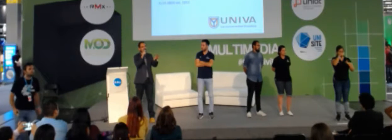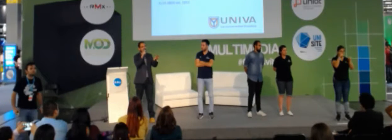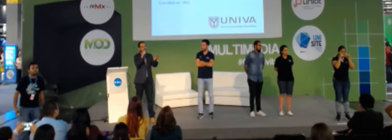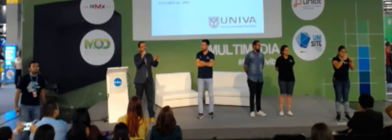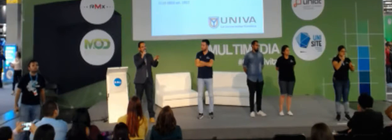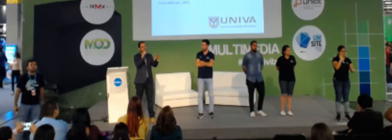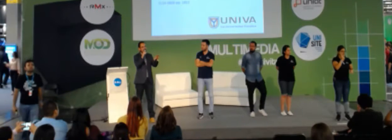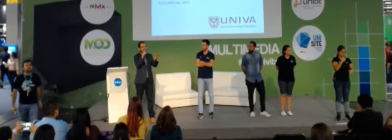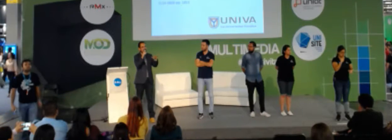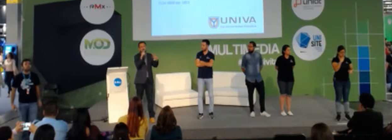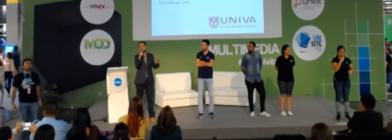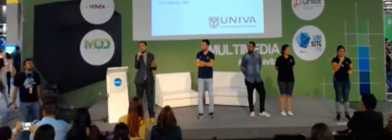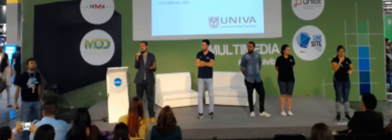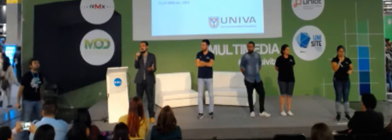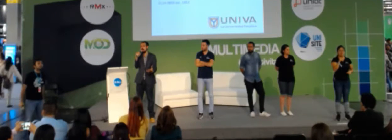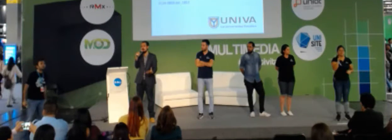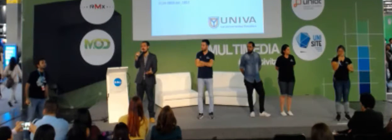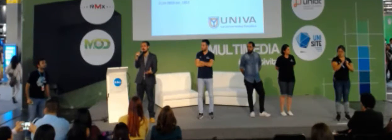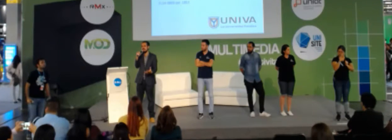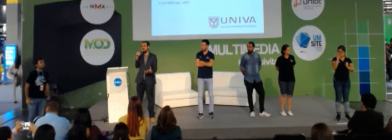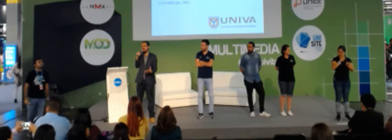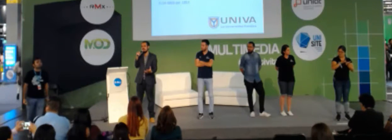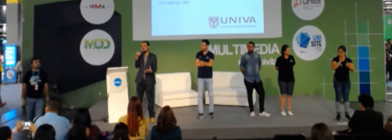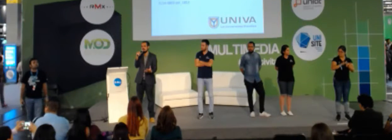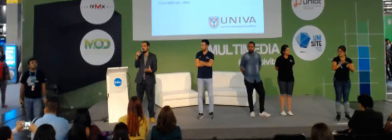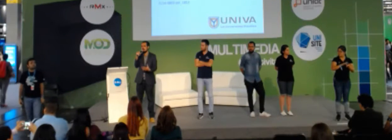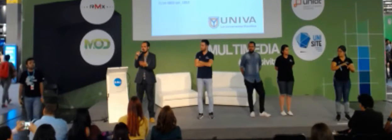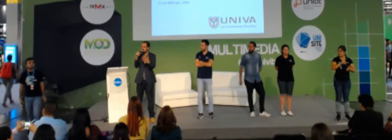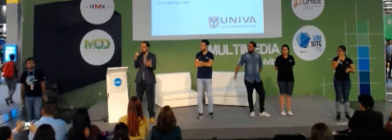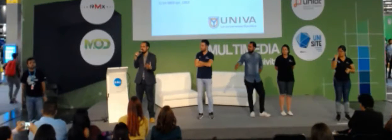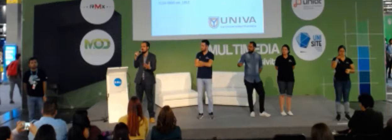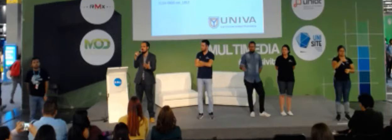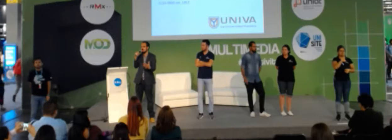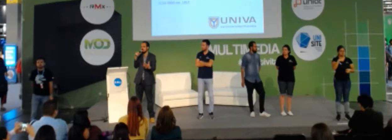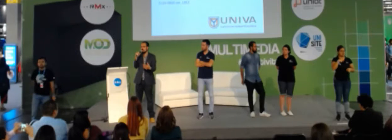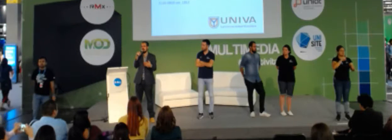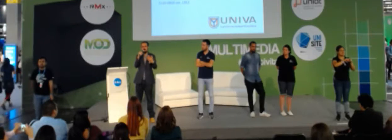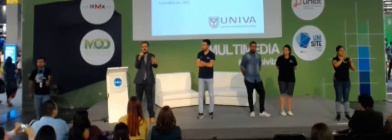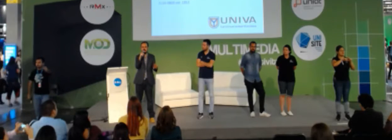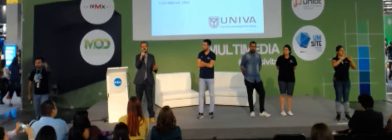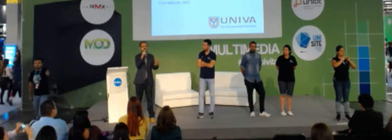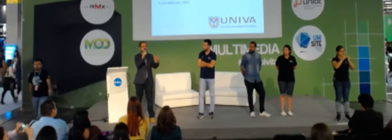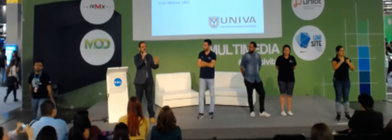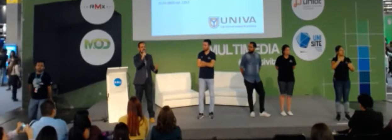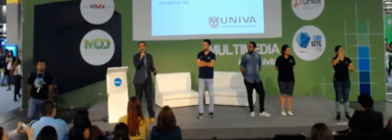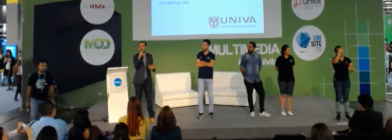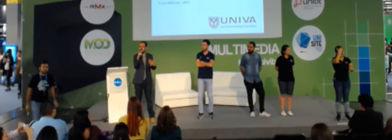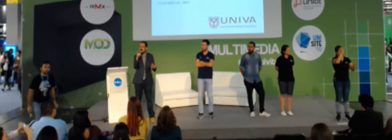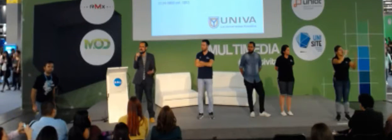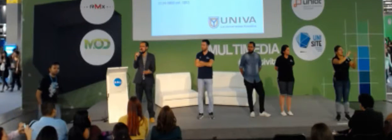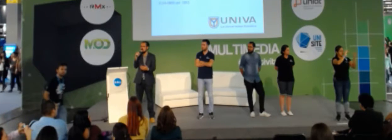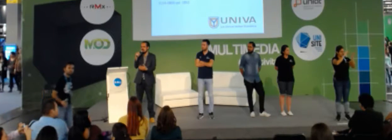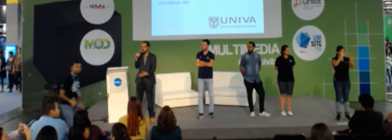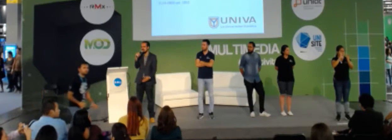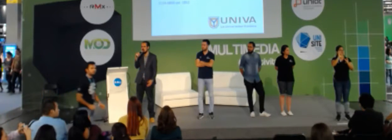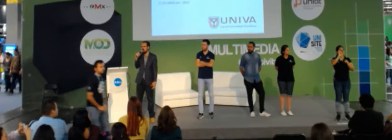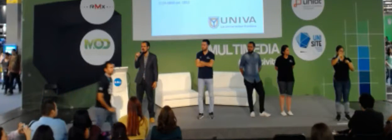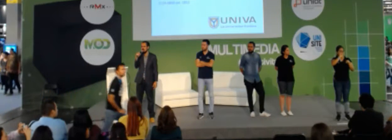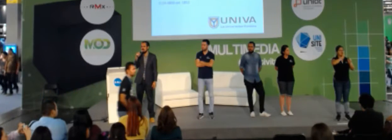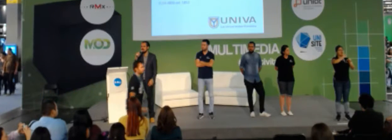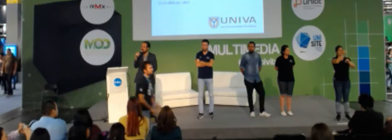trabaja con todo este tipo de temas. Somos asociaciones civiles, nos conocemos, tenemos contacto,